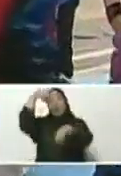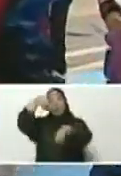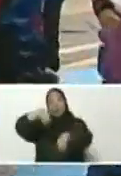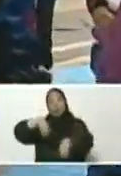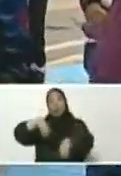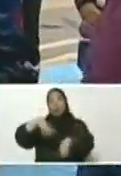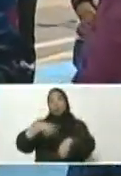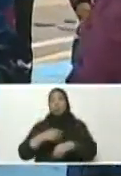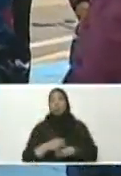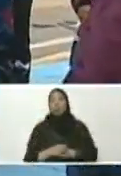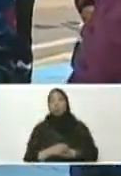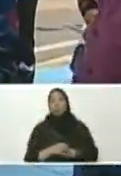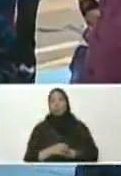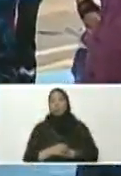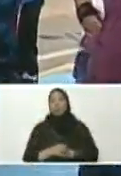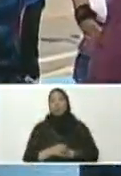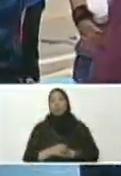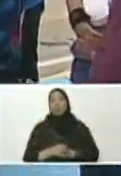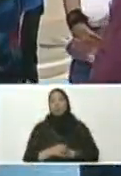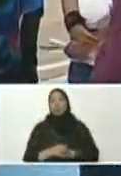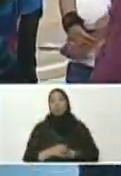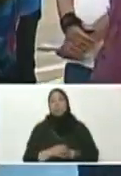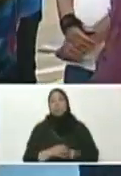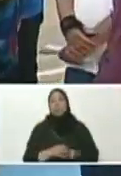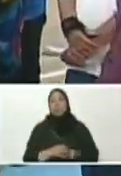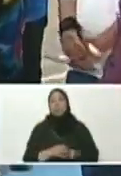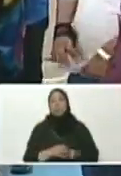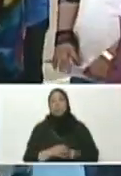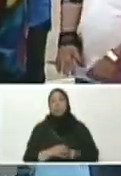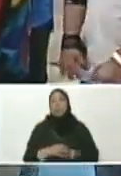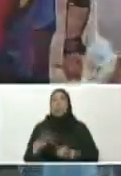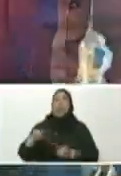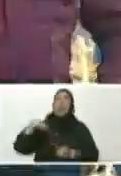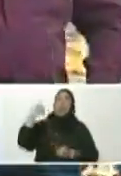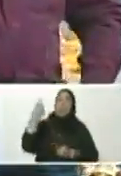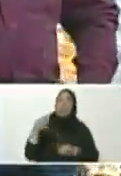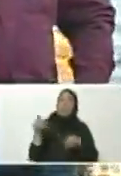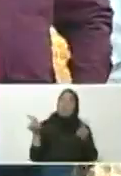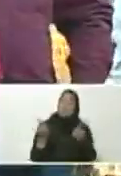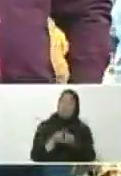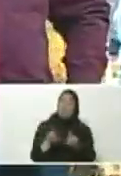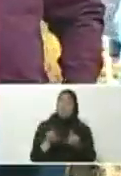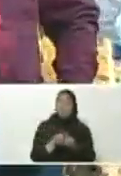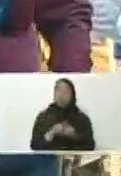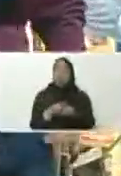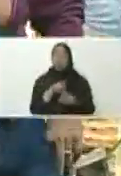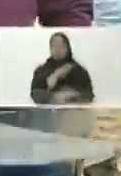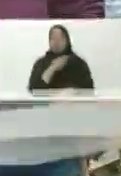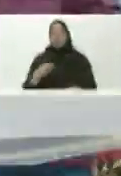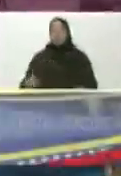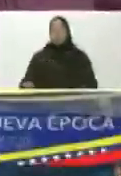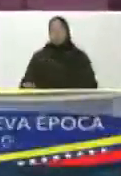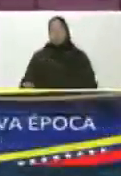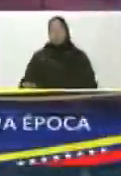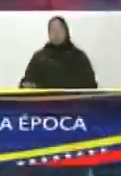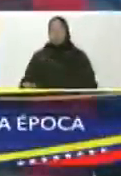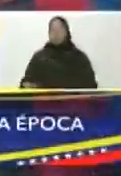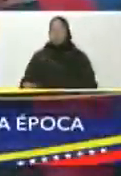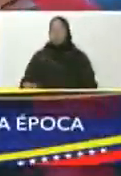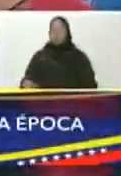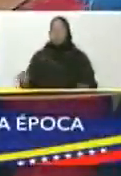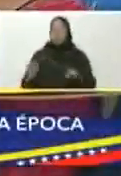podrá responder a tiempo? Yo a partir de mañana mismo me monto en eso, presidente. Bueno, yo por mi